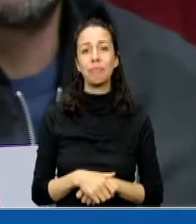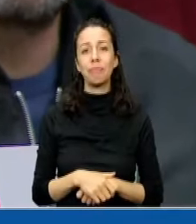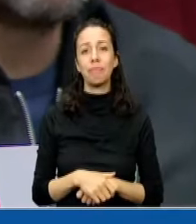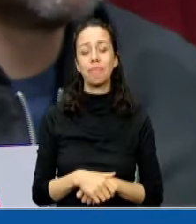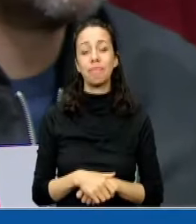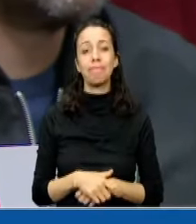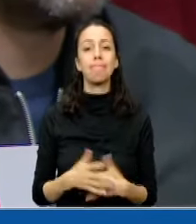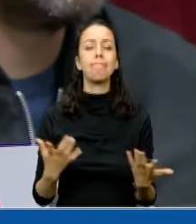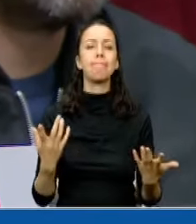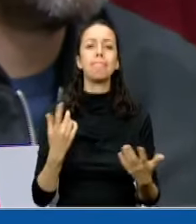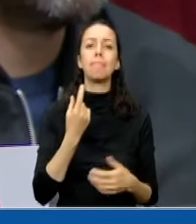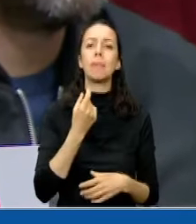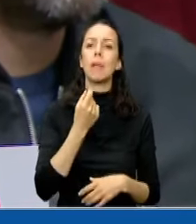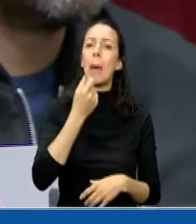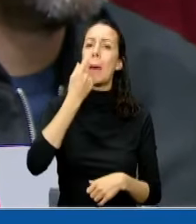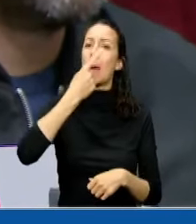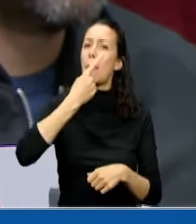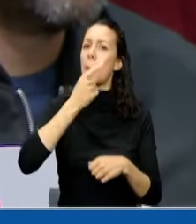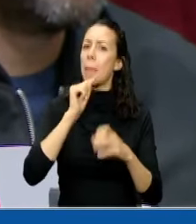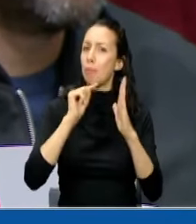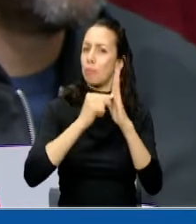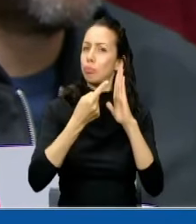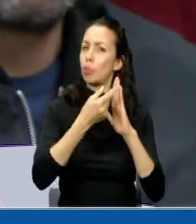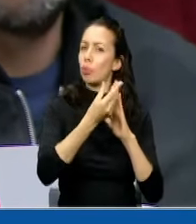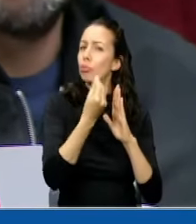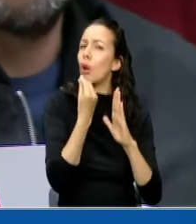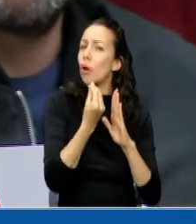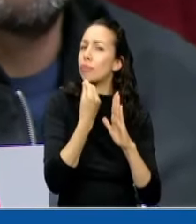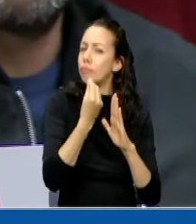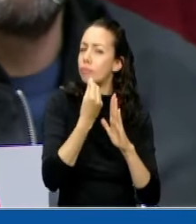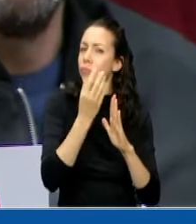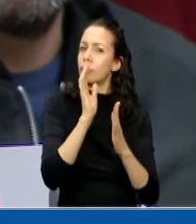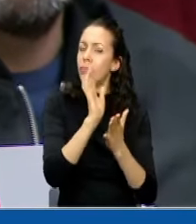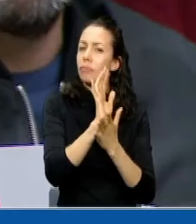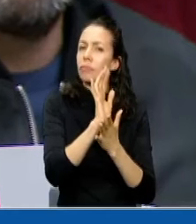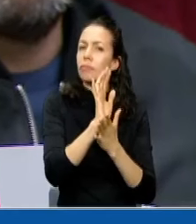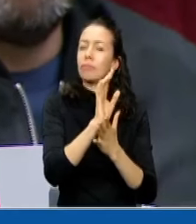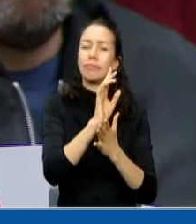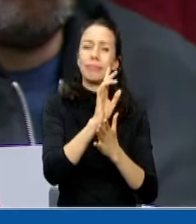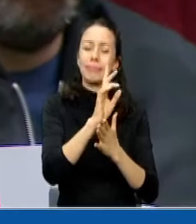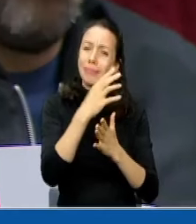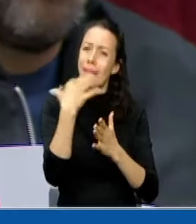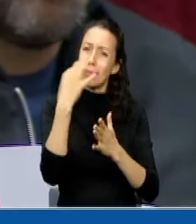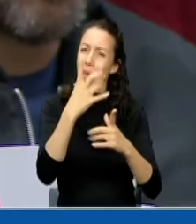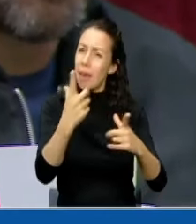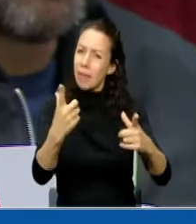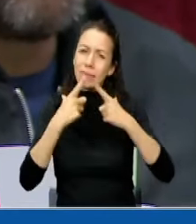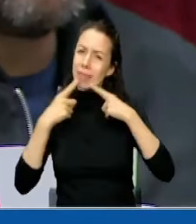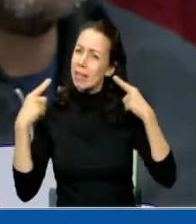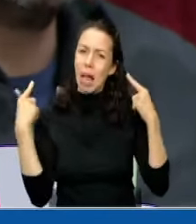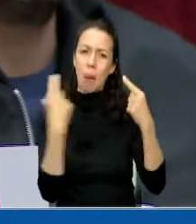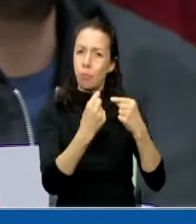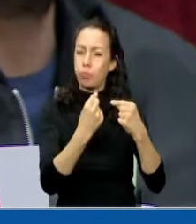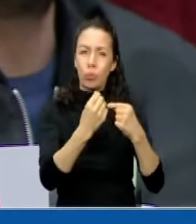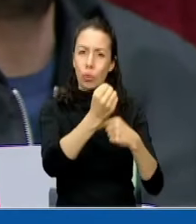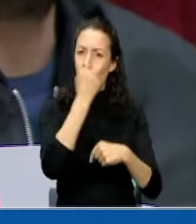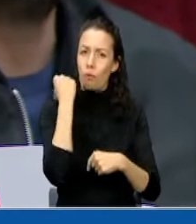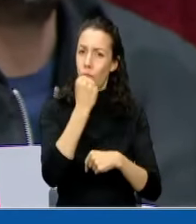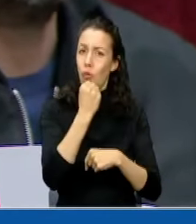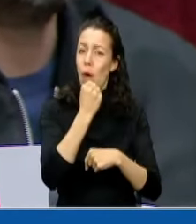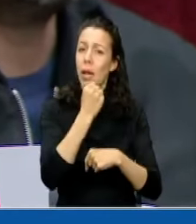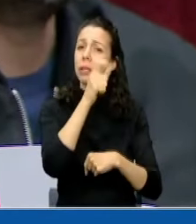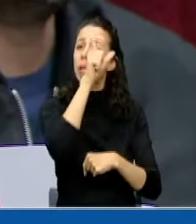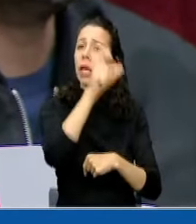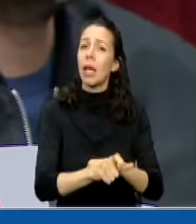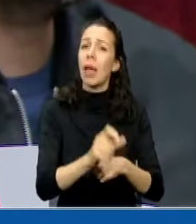El primer punto tiene que ver con el fuerte repudio que merece el acto negacionista que organizó